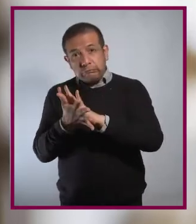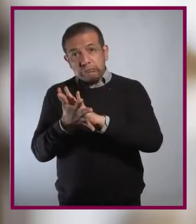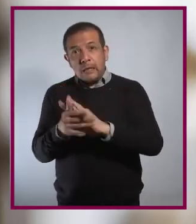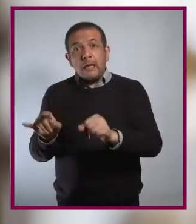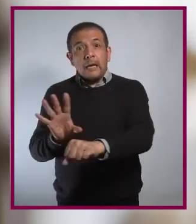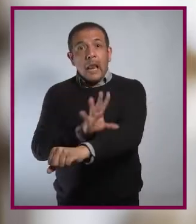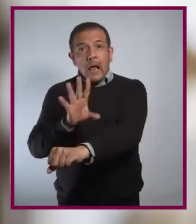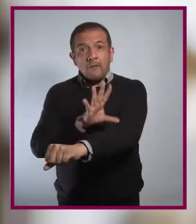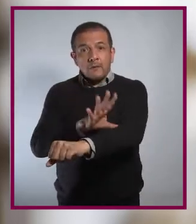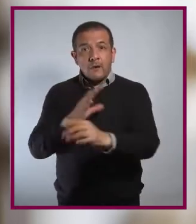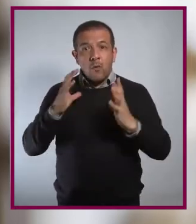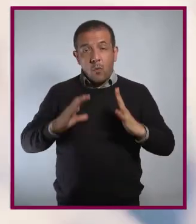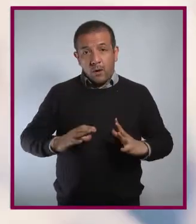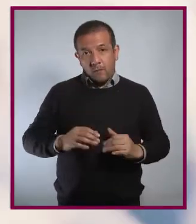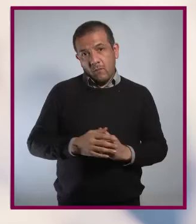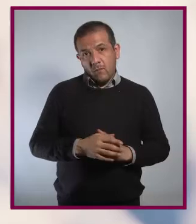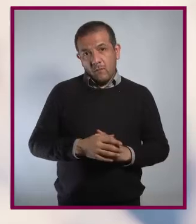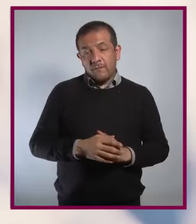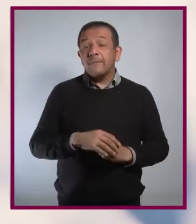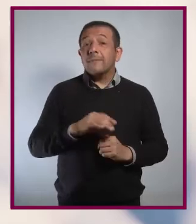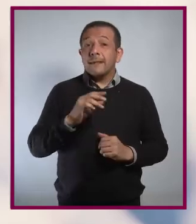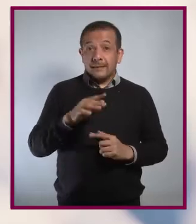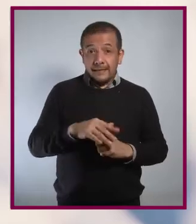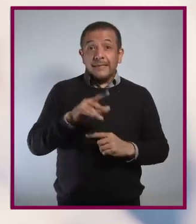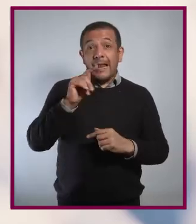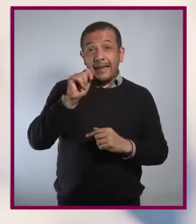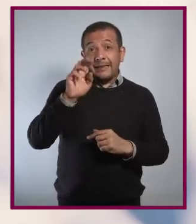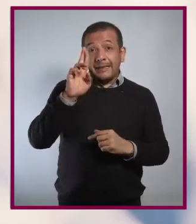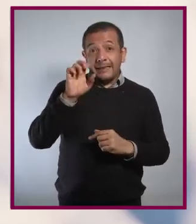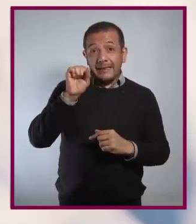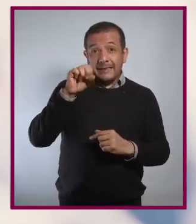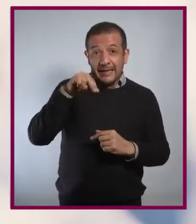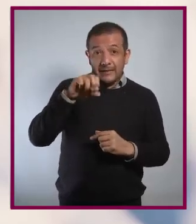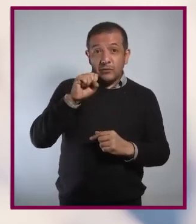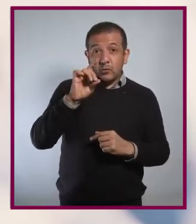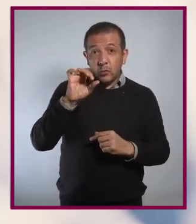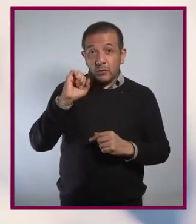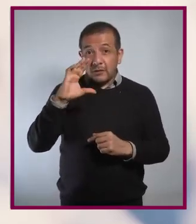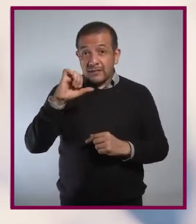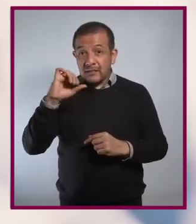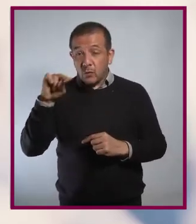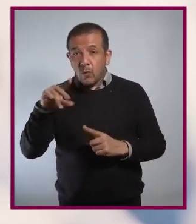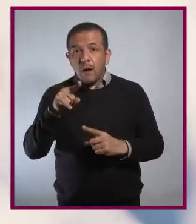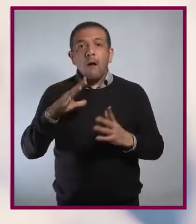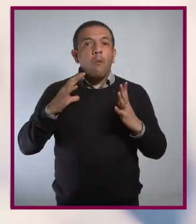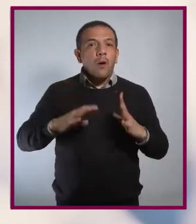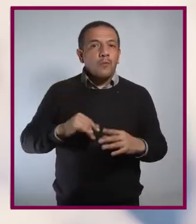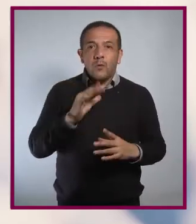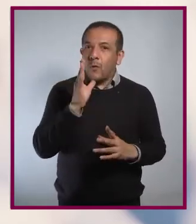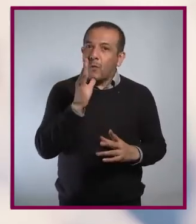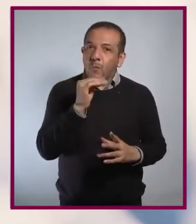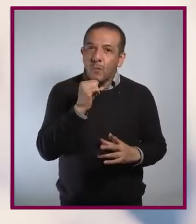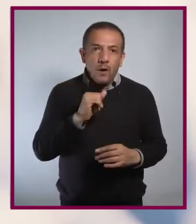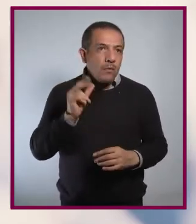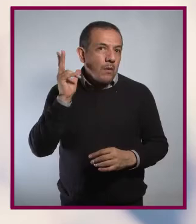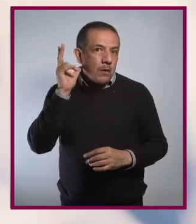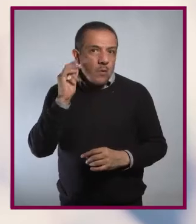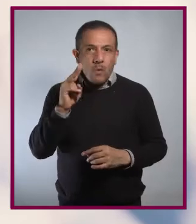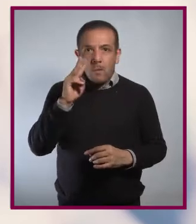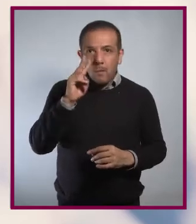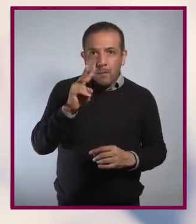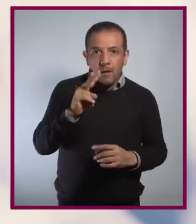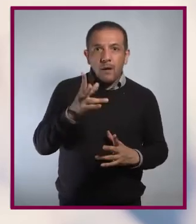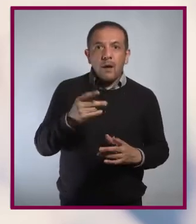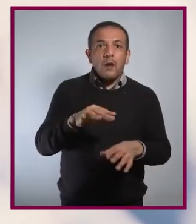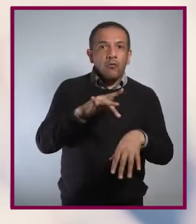corriente eléctrica. Sin la transducción, el cuerpo humano perdería su habilidad para escuchar,